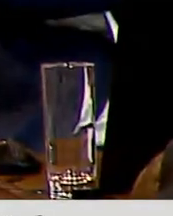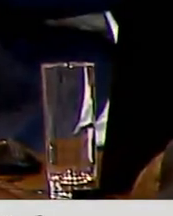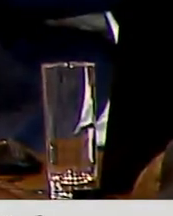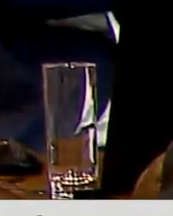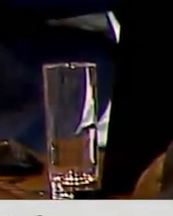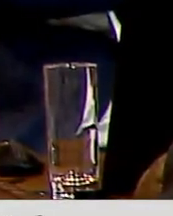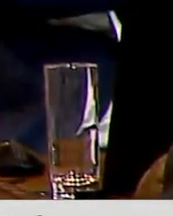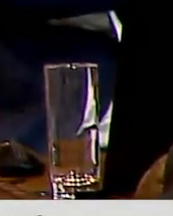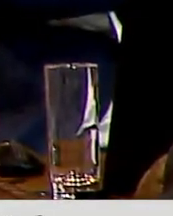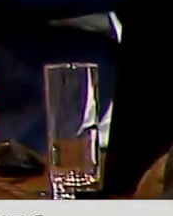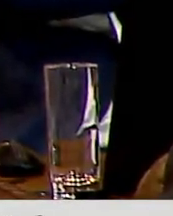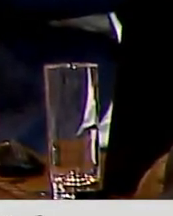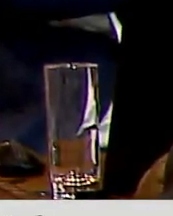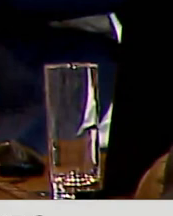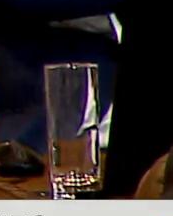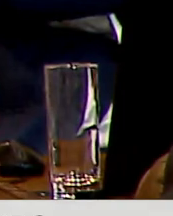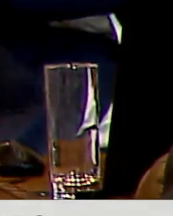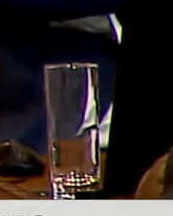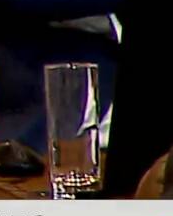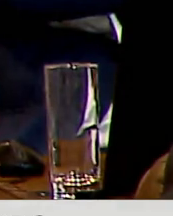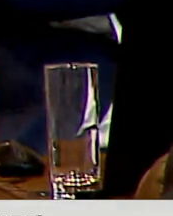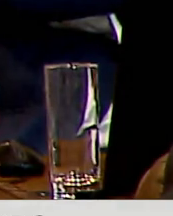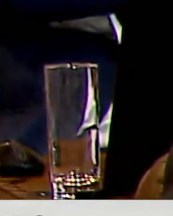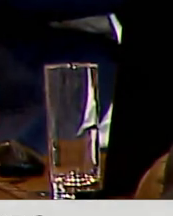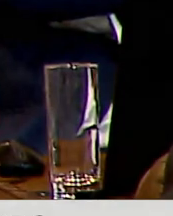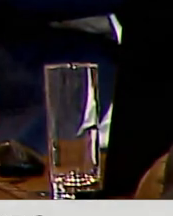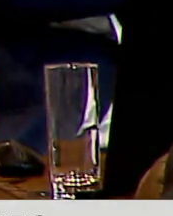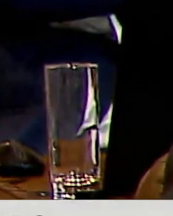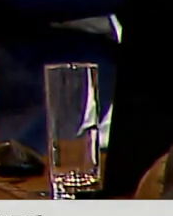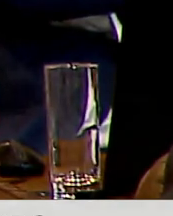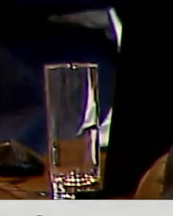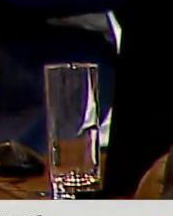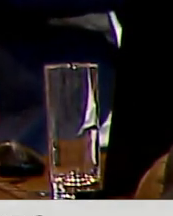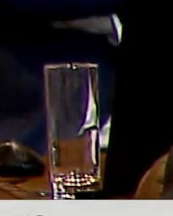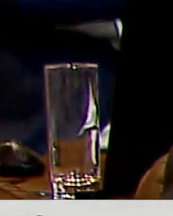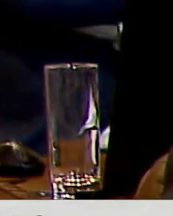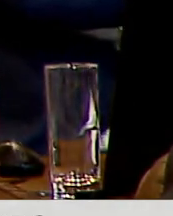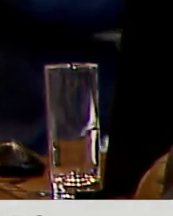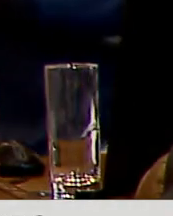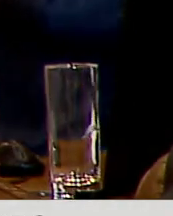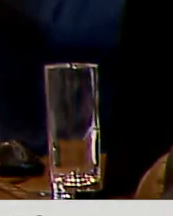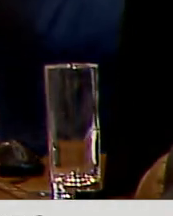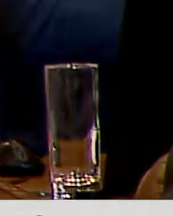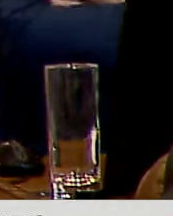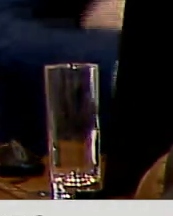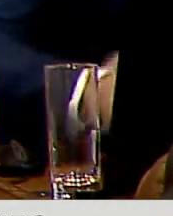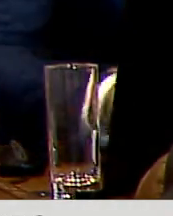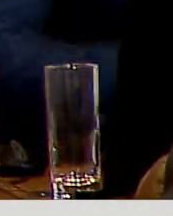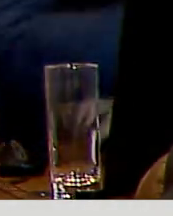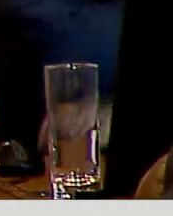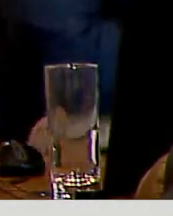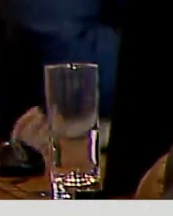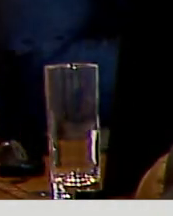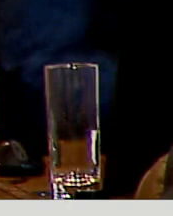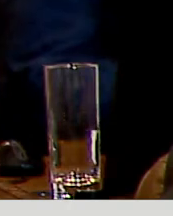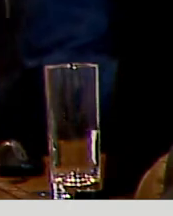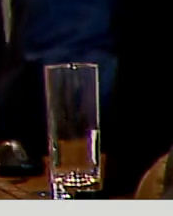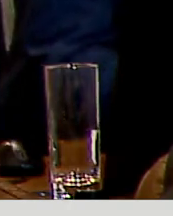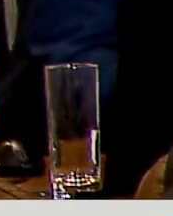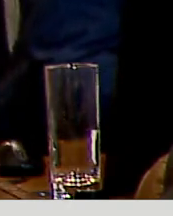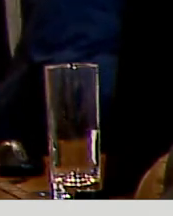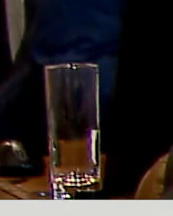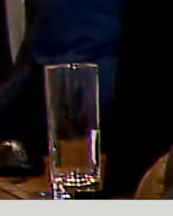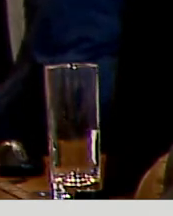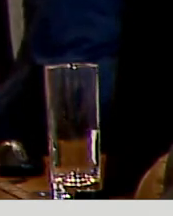estoy bastante preocupado porque el frente amplio Los parlamentarios frente amplio no se alinean con el presidente del frente